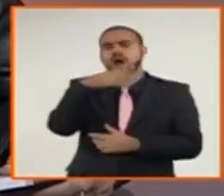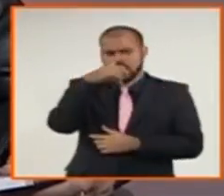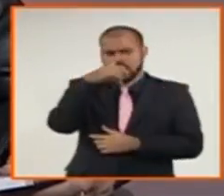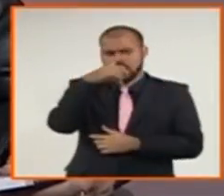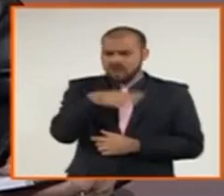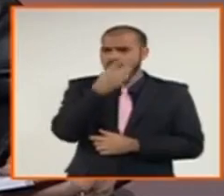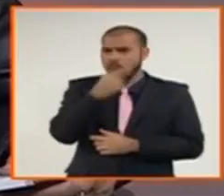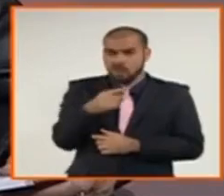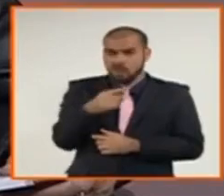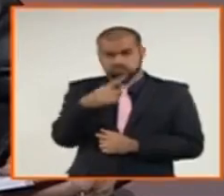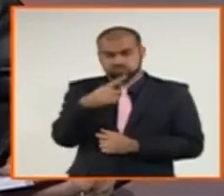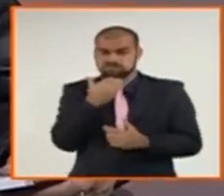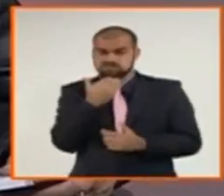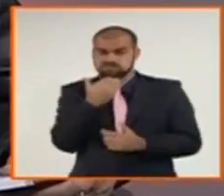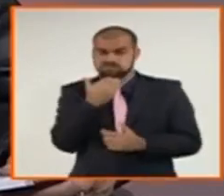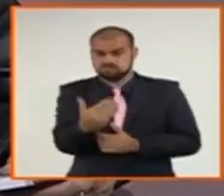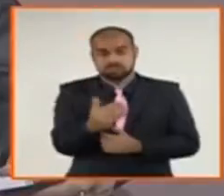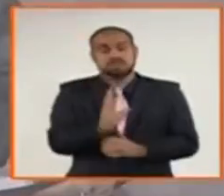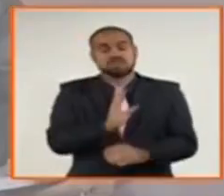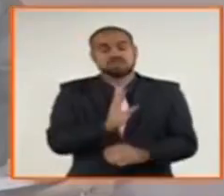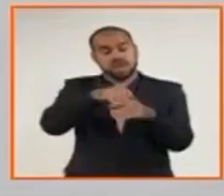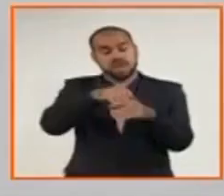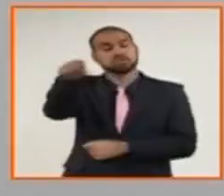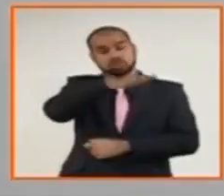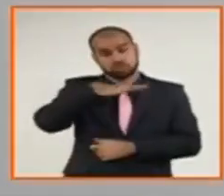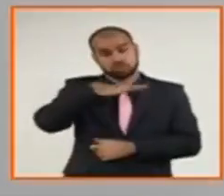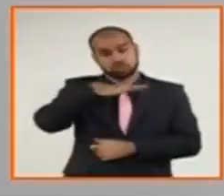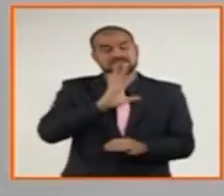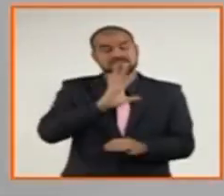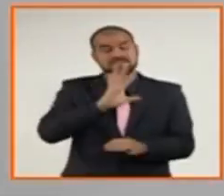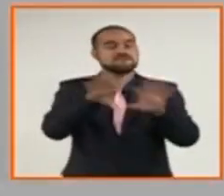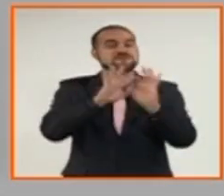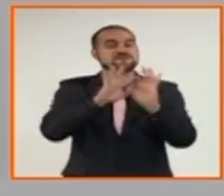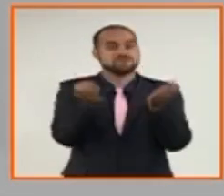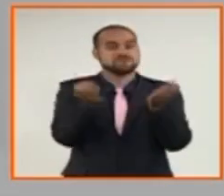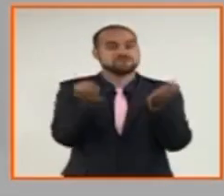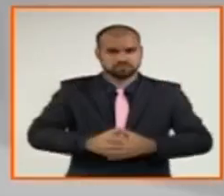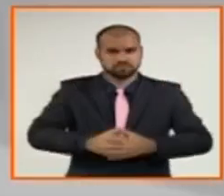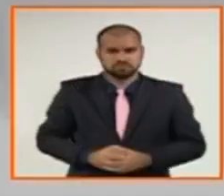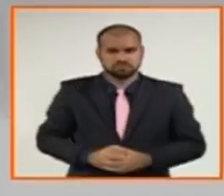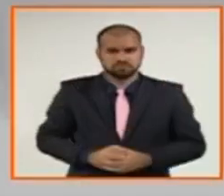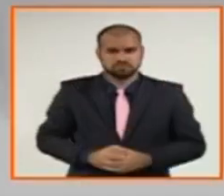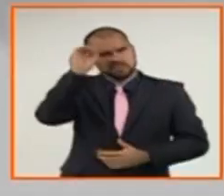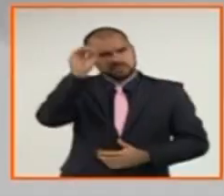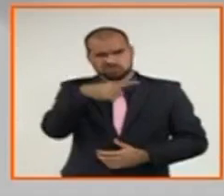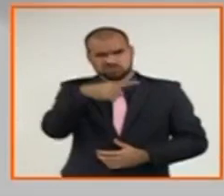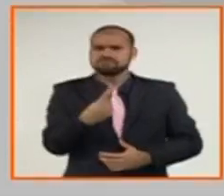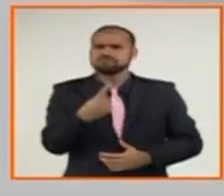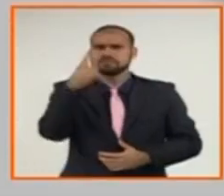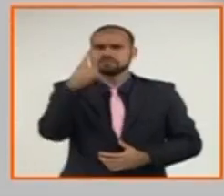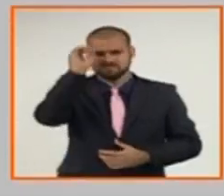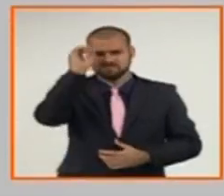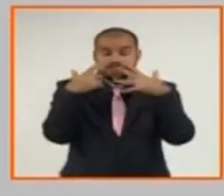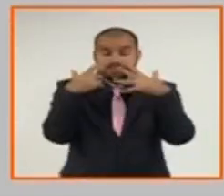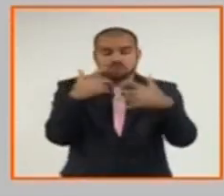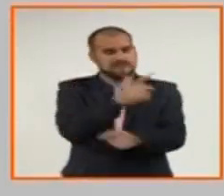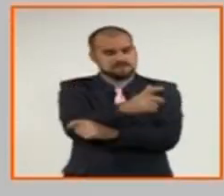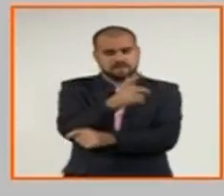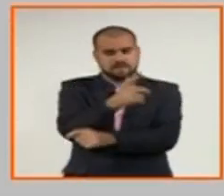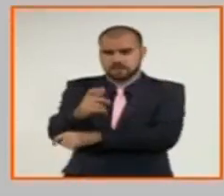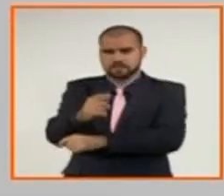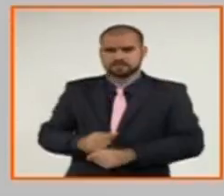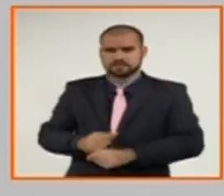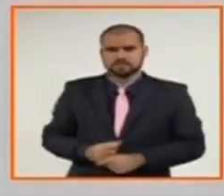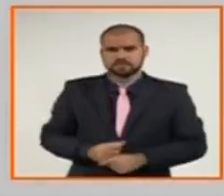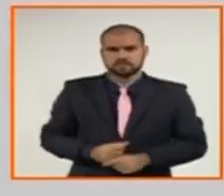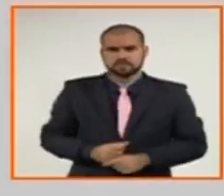más preciado que tiene una sociedad y que tiene una familia, en con los ojos cerrados realmente ir a vacunarse. Los que tienen conciencia de sus